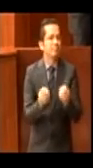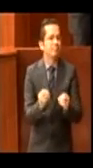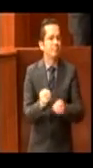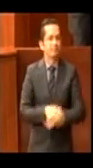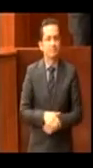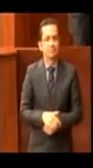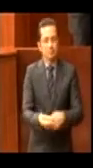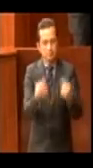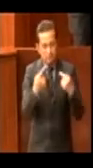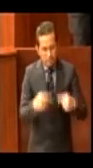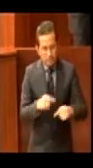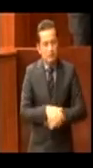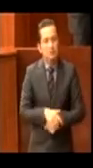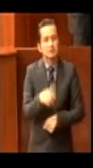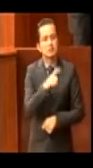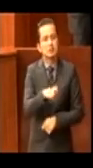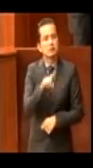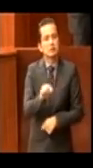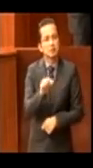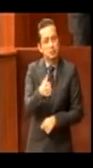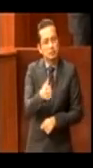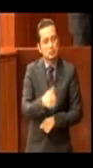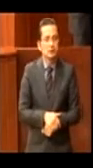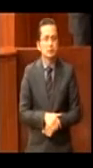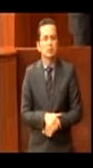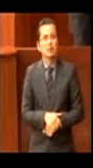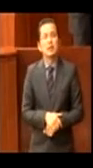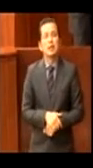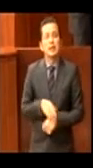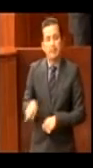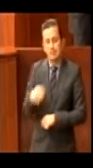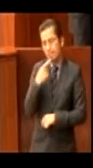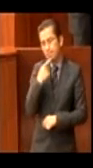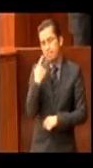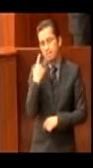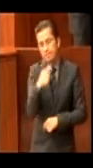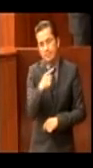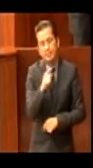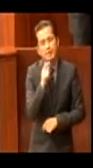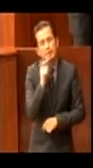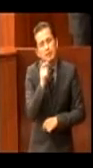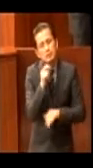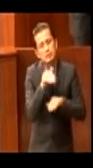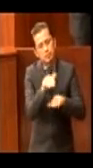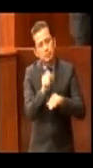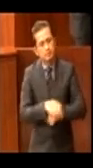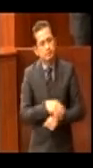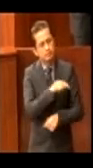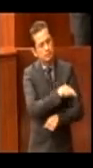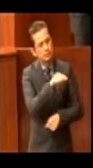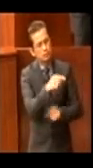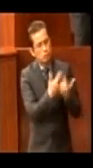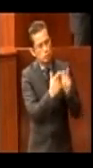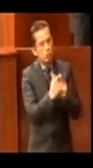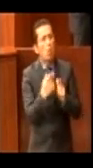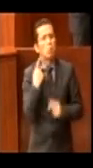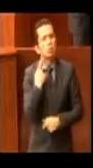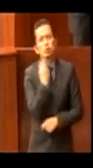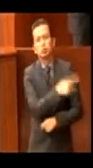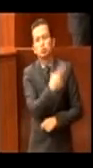cuenta del procedimiento 176 denuncia tiene que ver con la manera en que los partidos utilizan su pauta